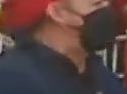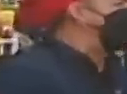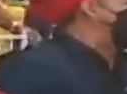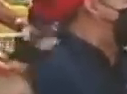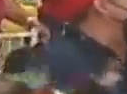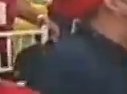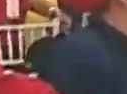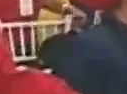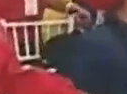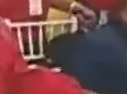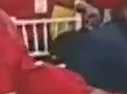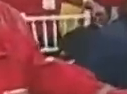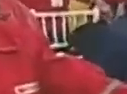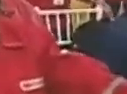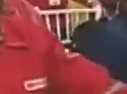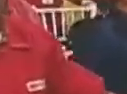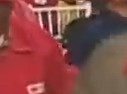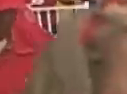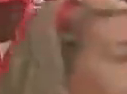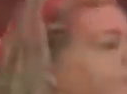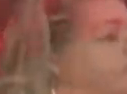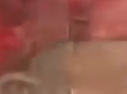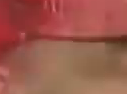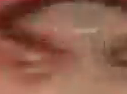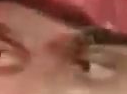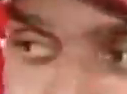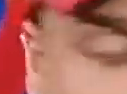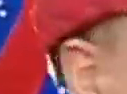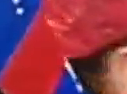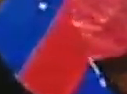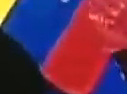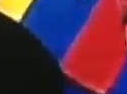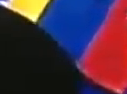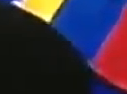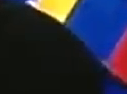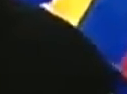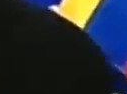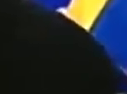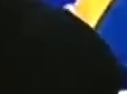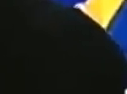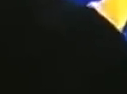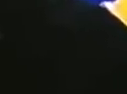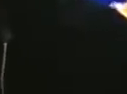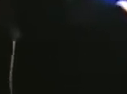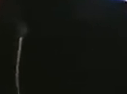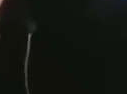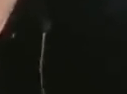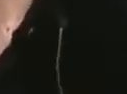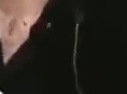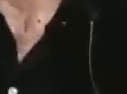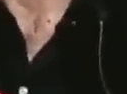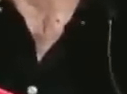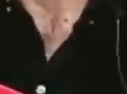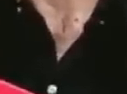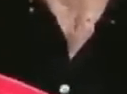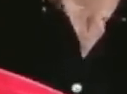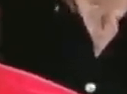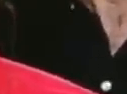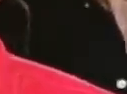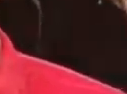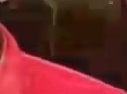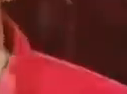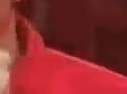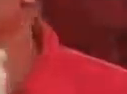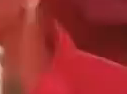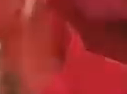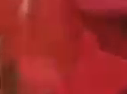a la clase obrera petrolera. El coraje del comandante Chávez y el compromiso de las y los trabajadores de PDVSA